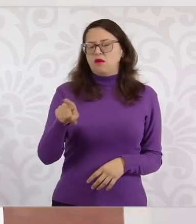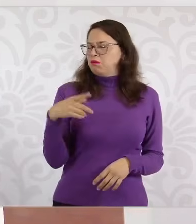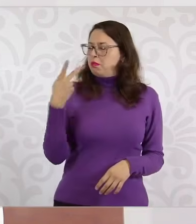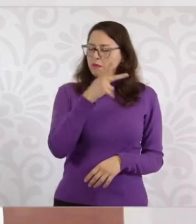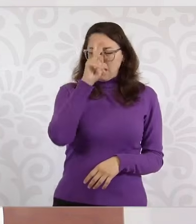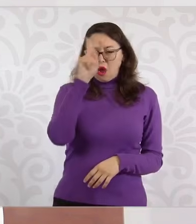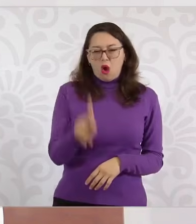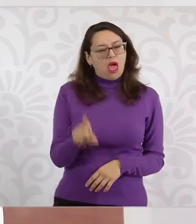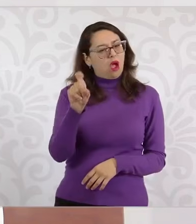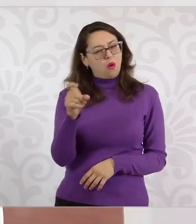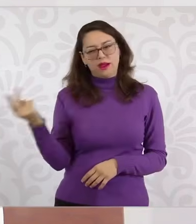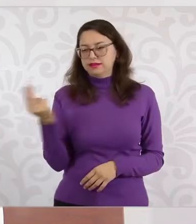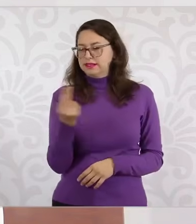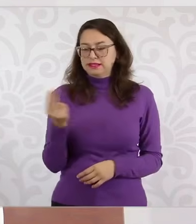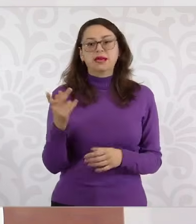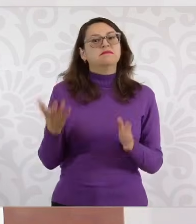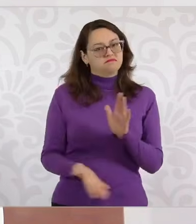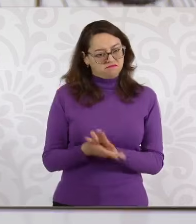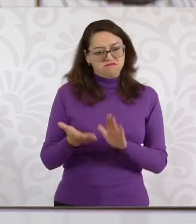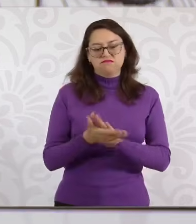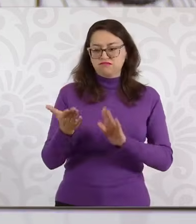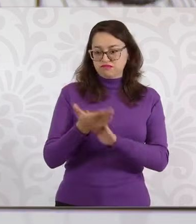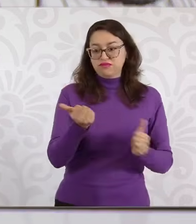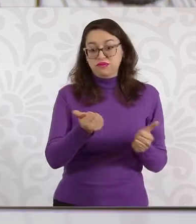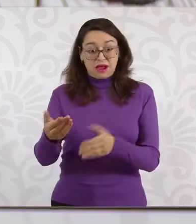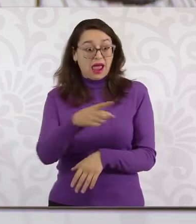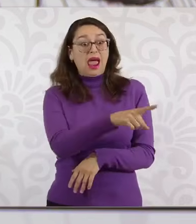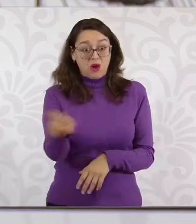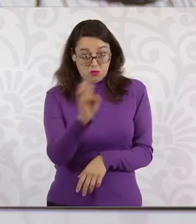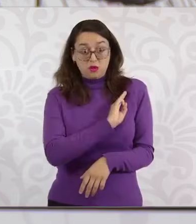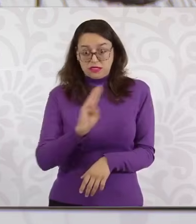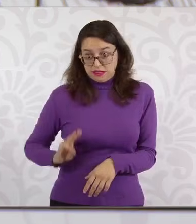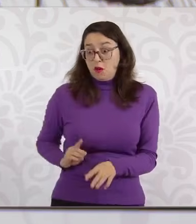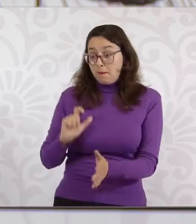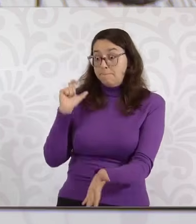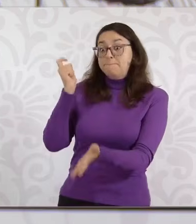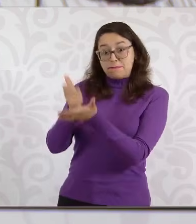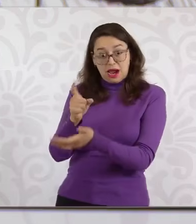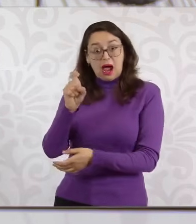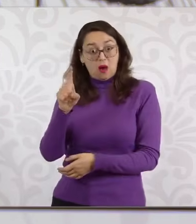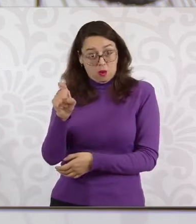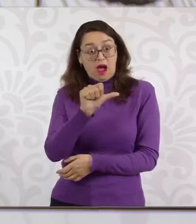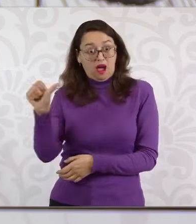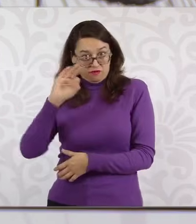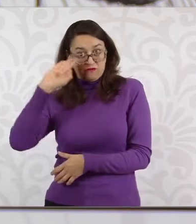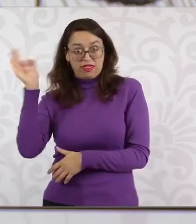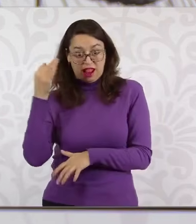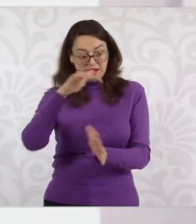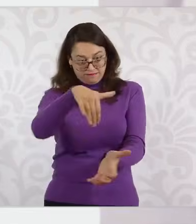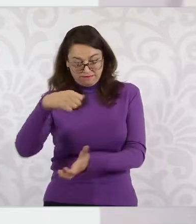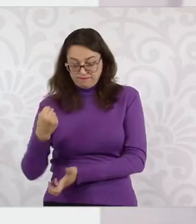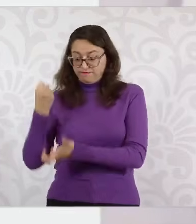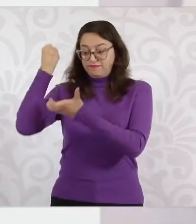en el país. En fin, los recursos ahora se le regresan a la gente, a diferencia de antes,